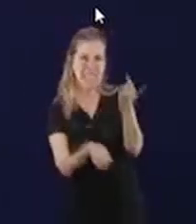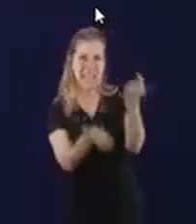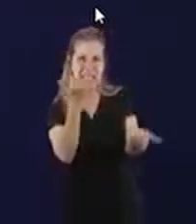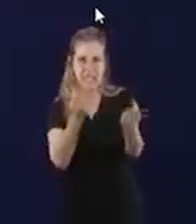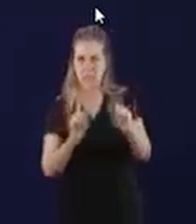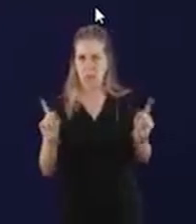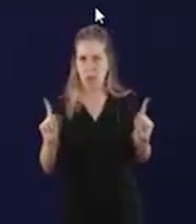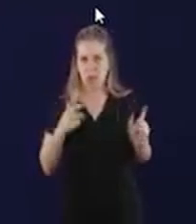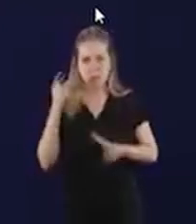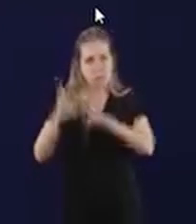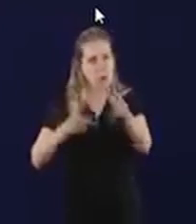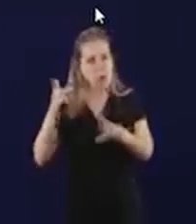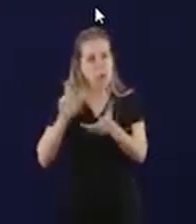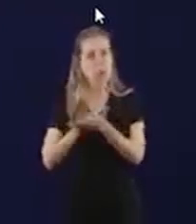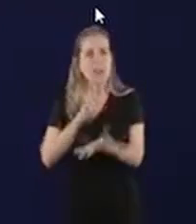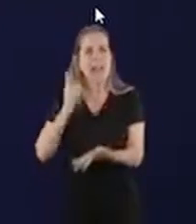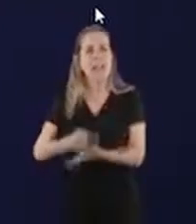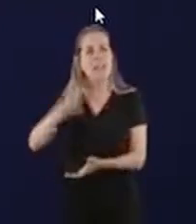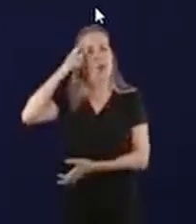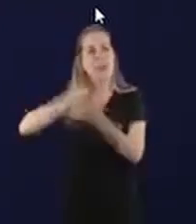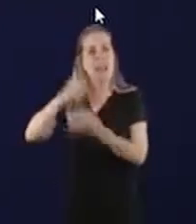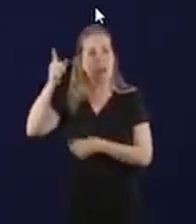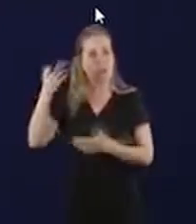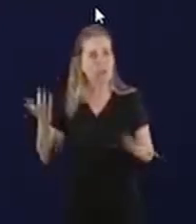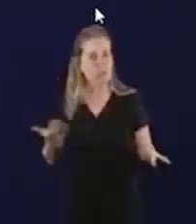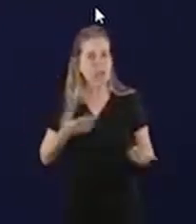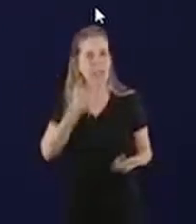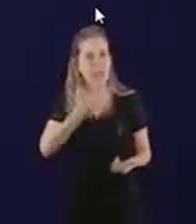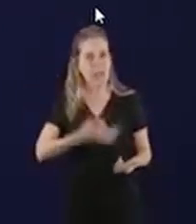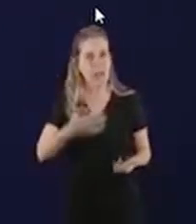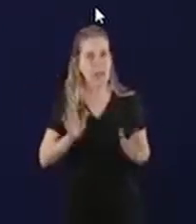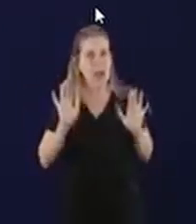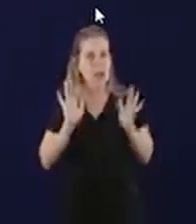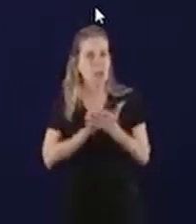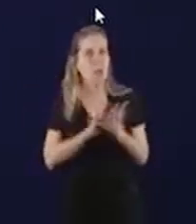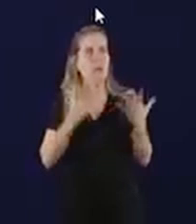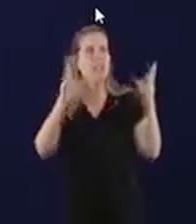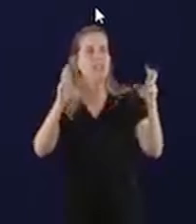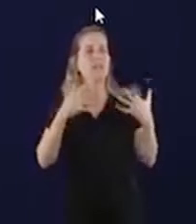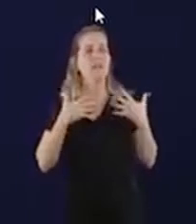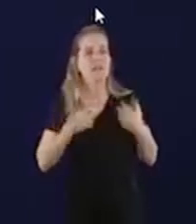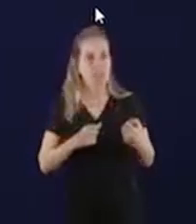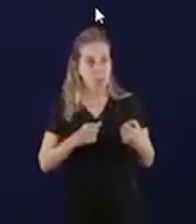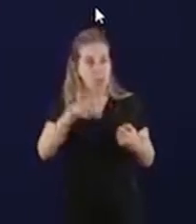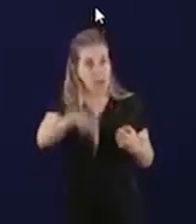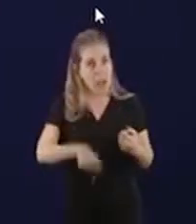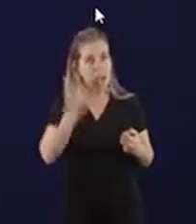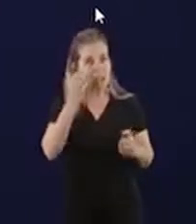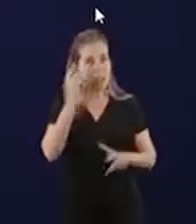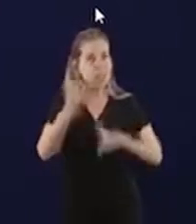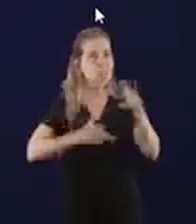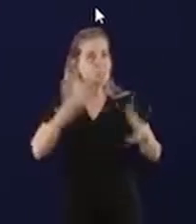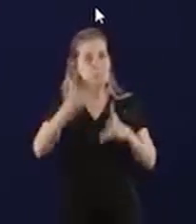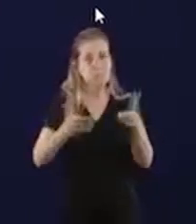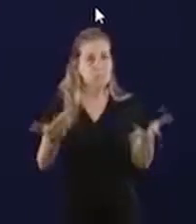la al fallo eh la verdad es que en materia de salud De hecho acá lo comenté la opción